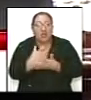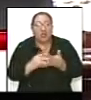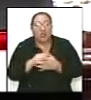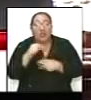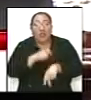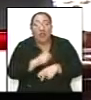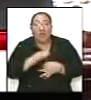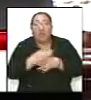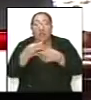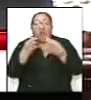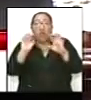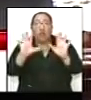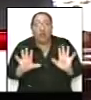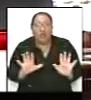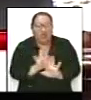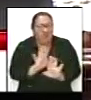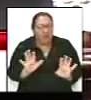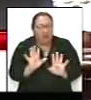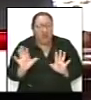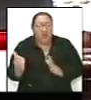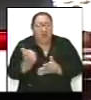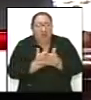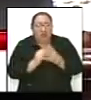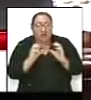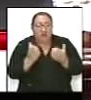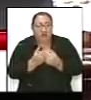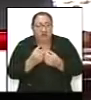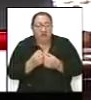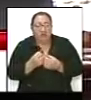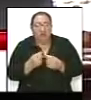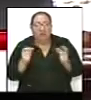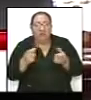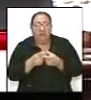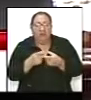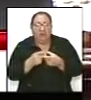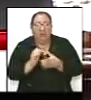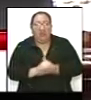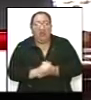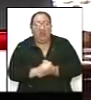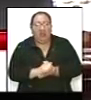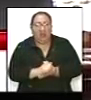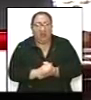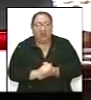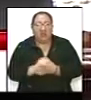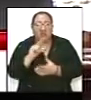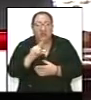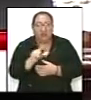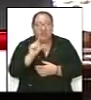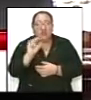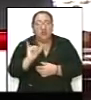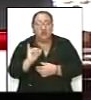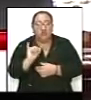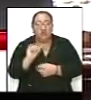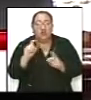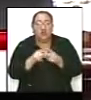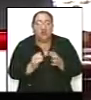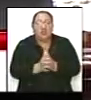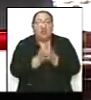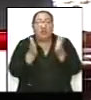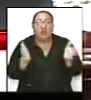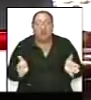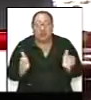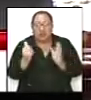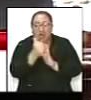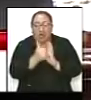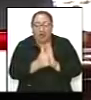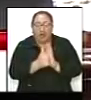de plazo de publicación en el portal del Congreso del dictamen de la Comisión de Levantamiento de Inmunidad Parlamentaria y la ampliación